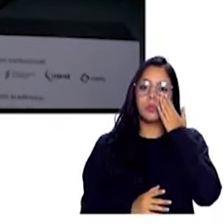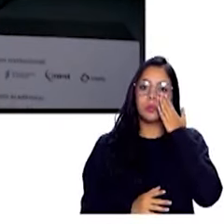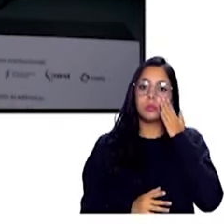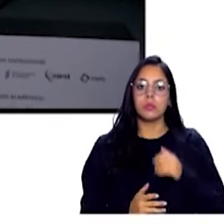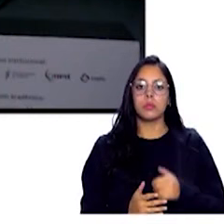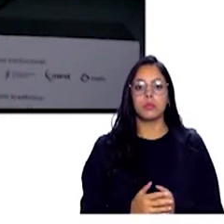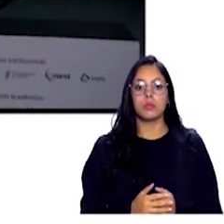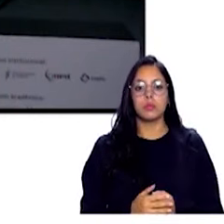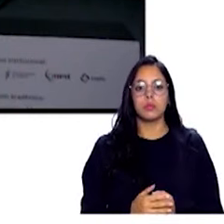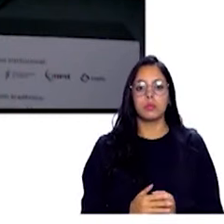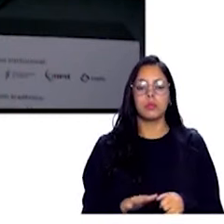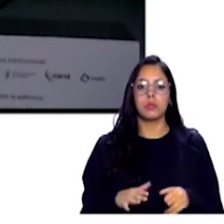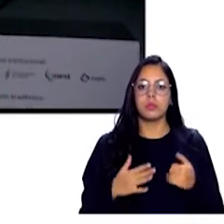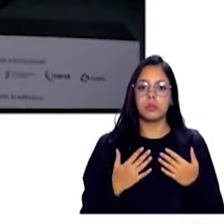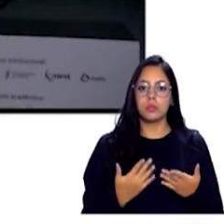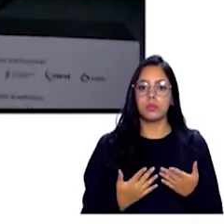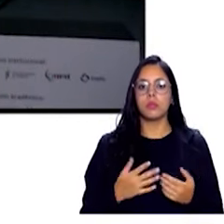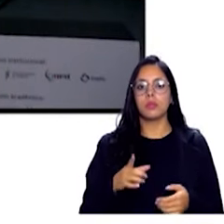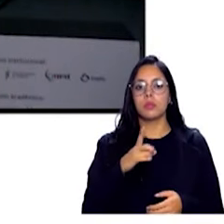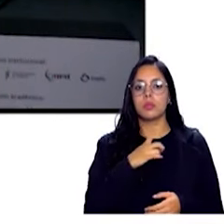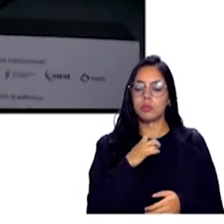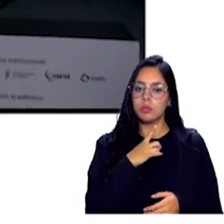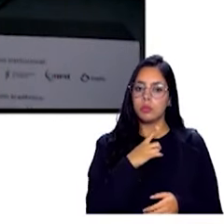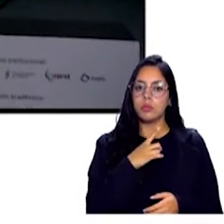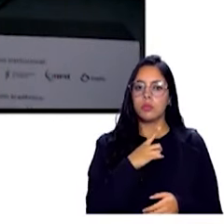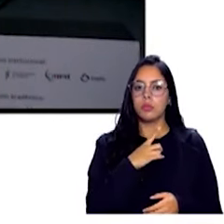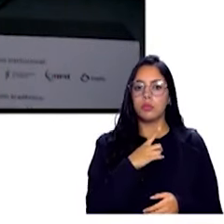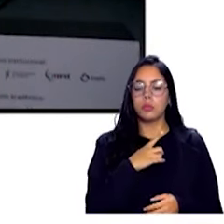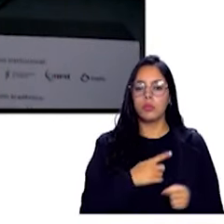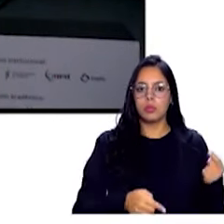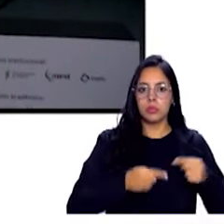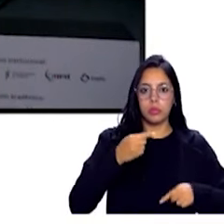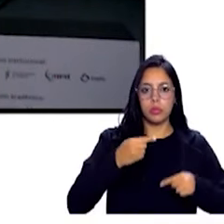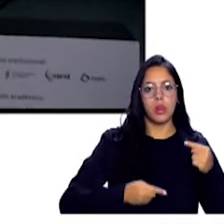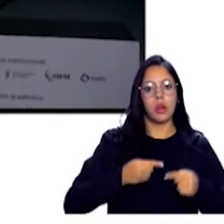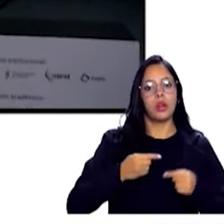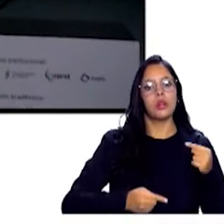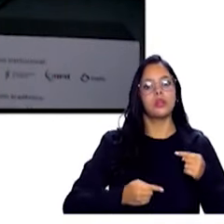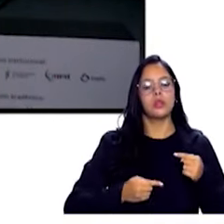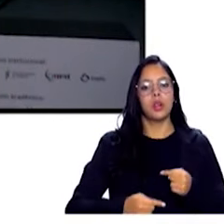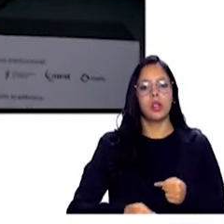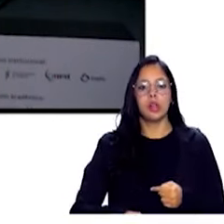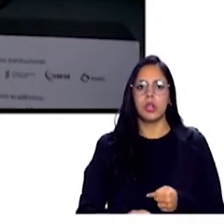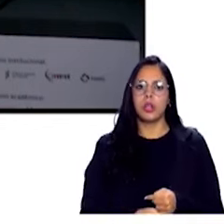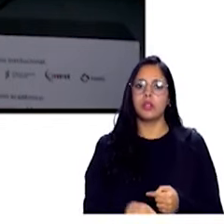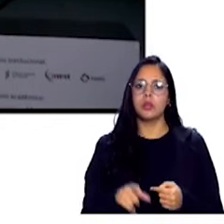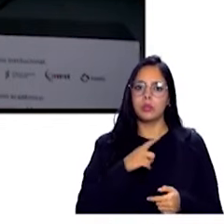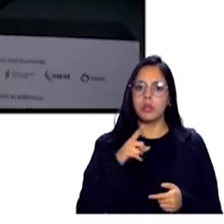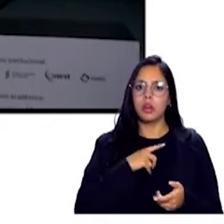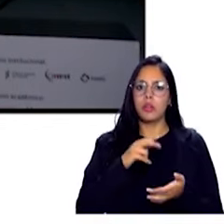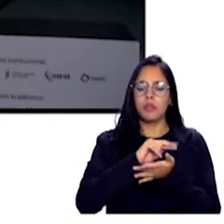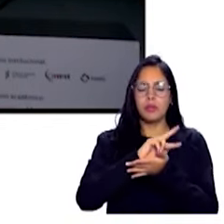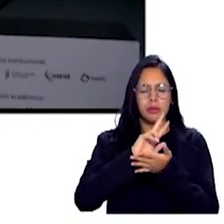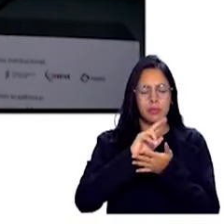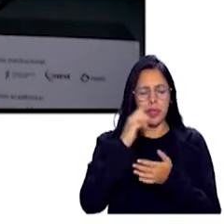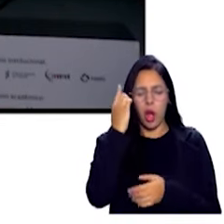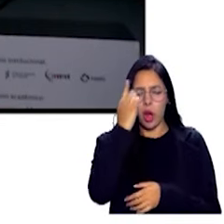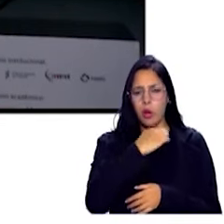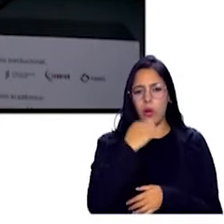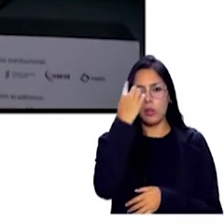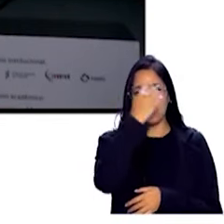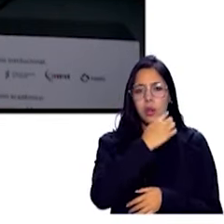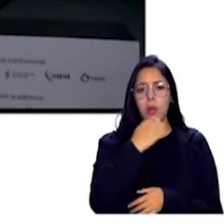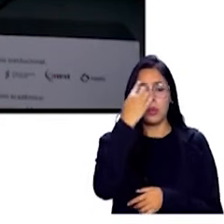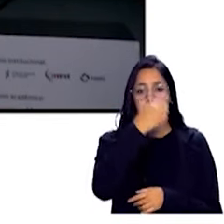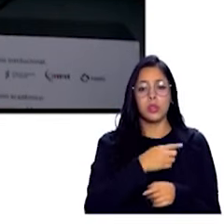eso Pero una un debate que duró bastes horas Y varias ses Y al final Yo Creo que a la solución